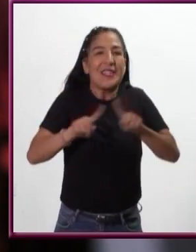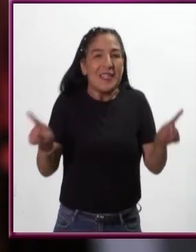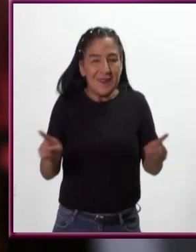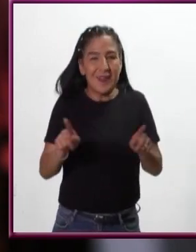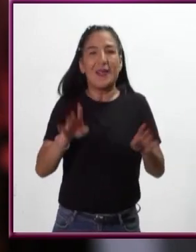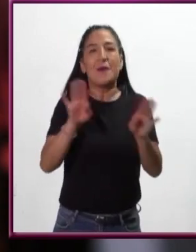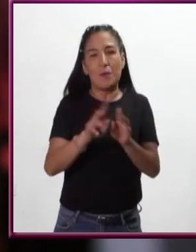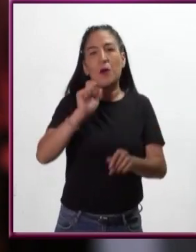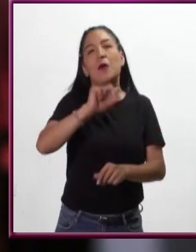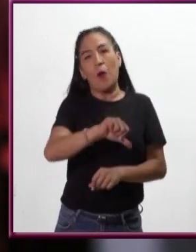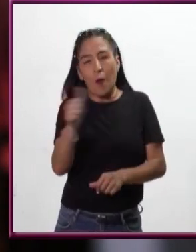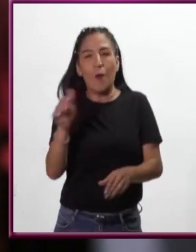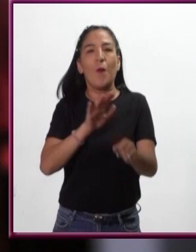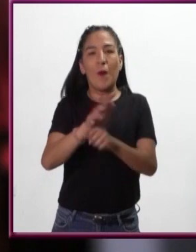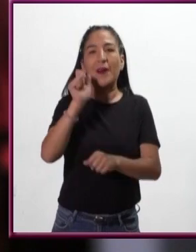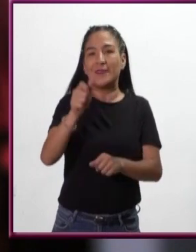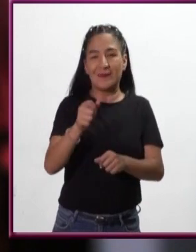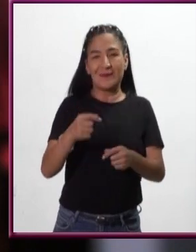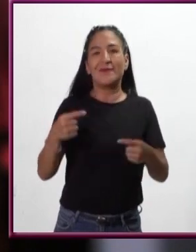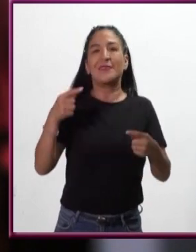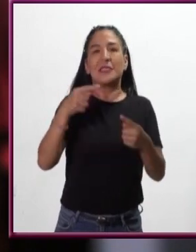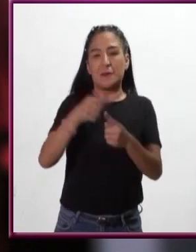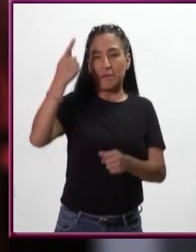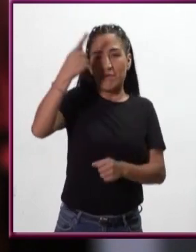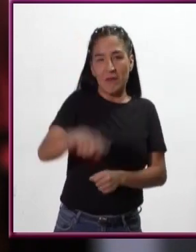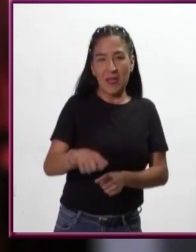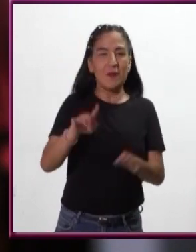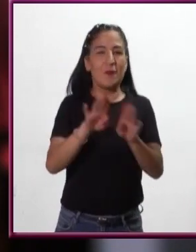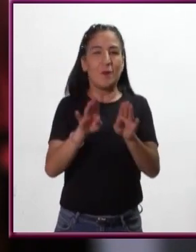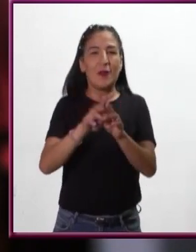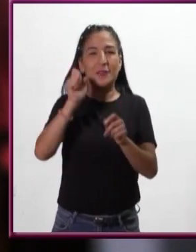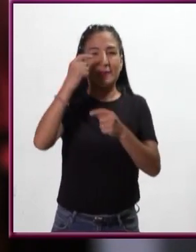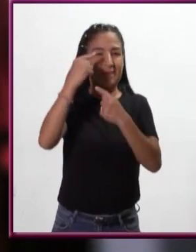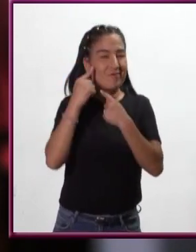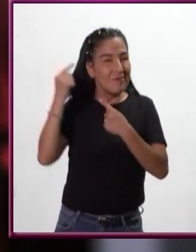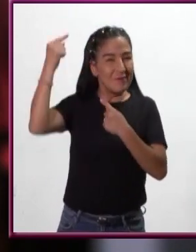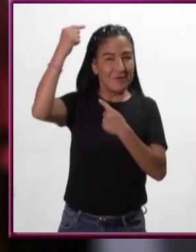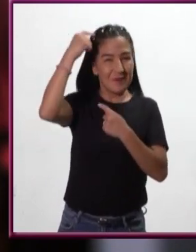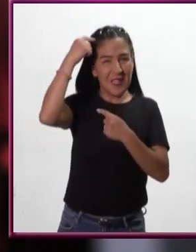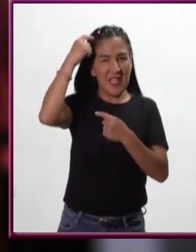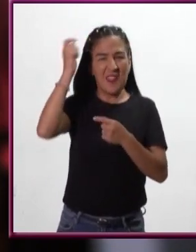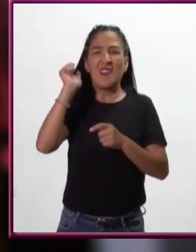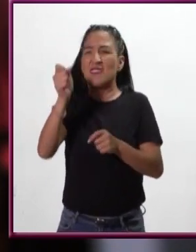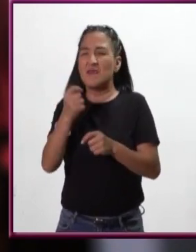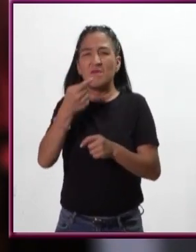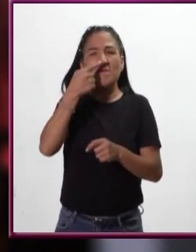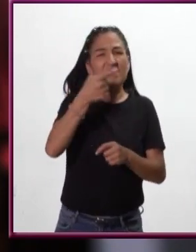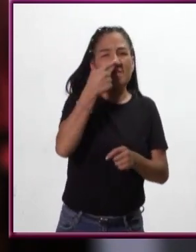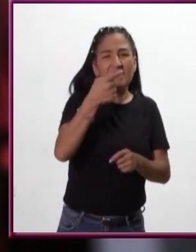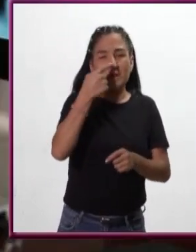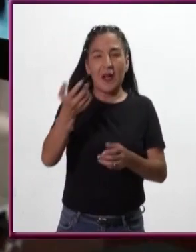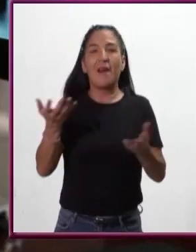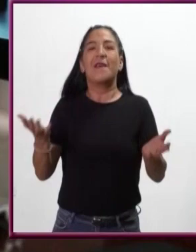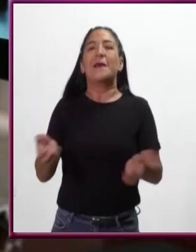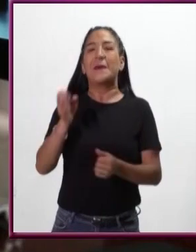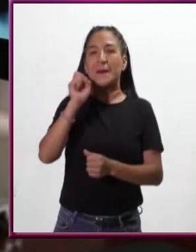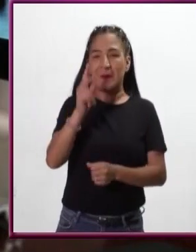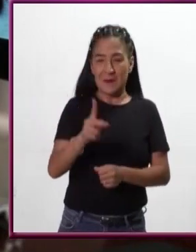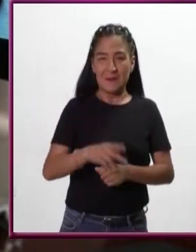detecta así. Y igual tenemos ahí unos precursores que mandan esa señal a las neuronas de qué estamos oliendo.